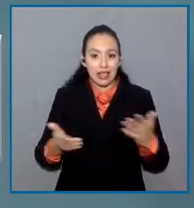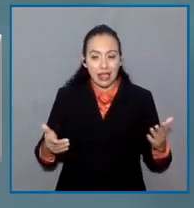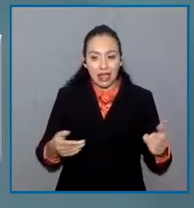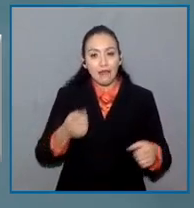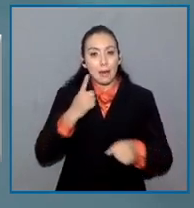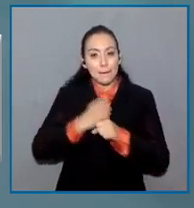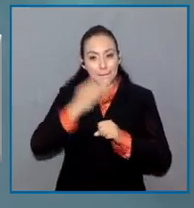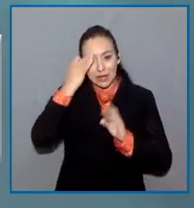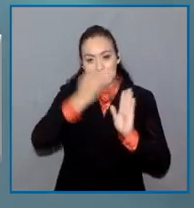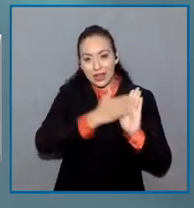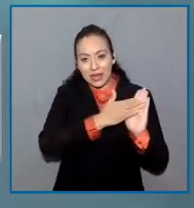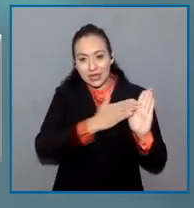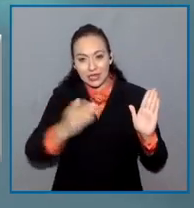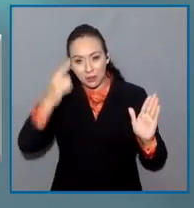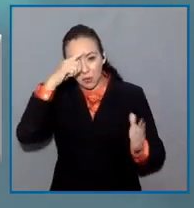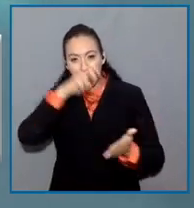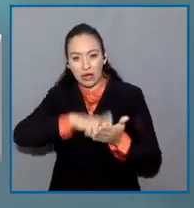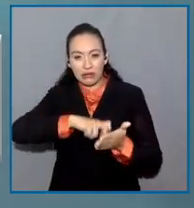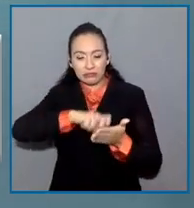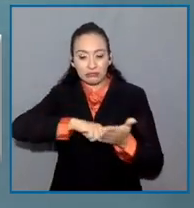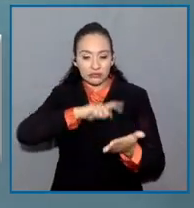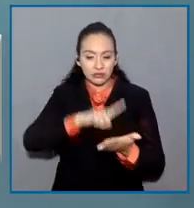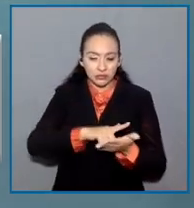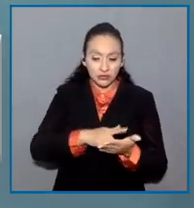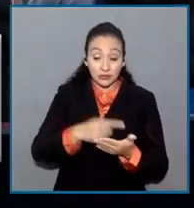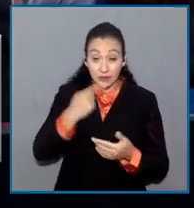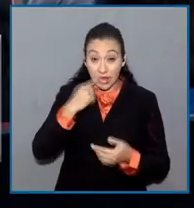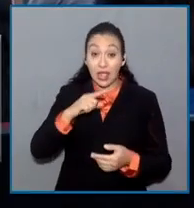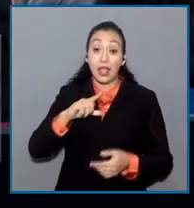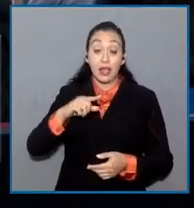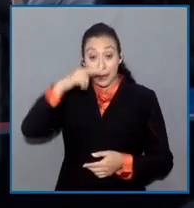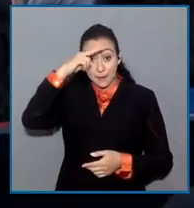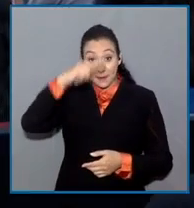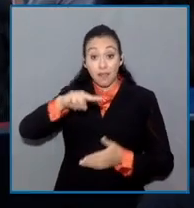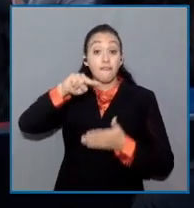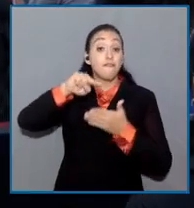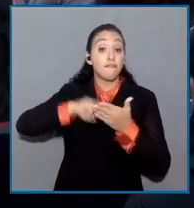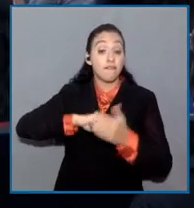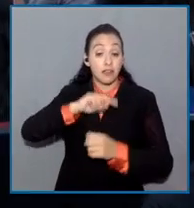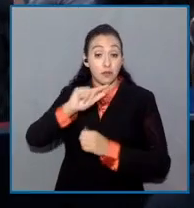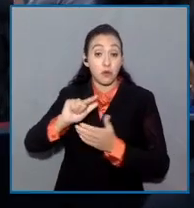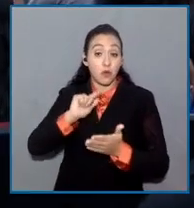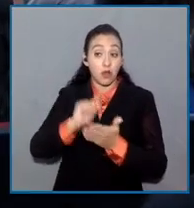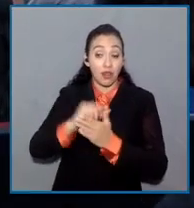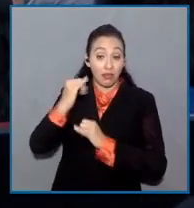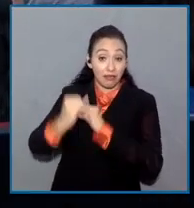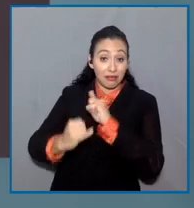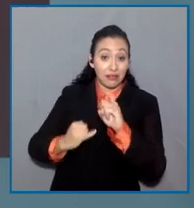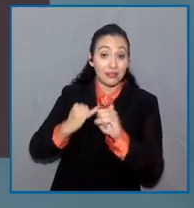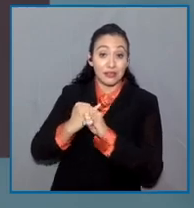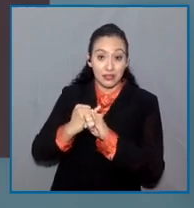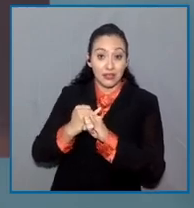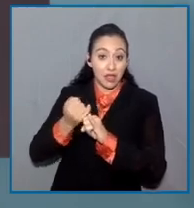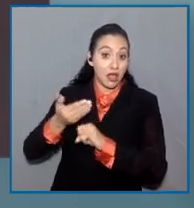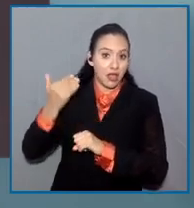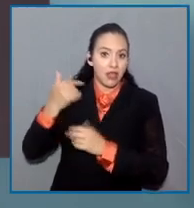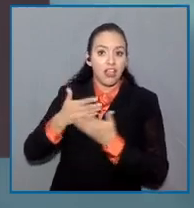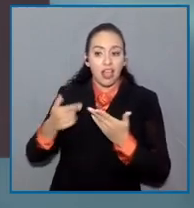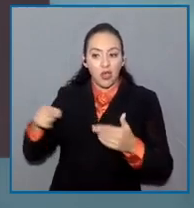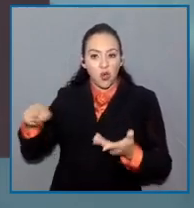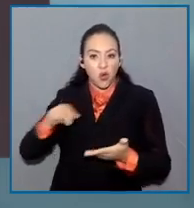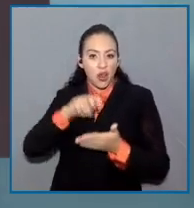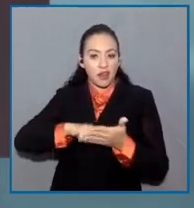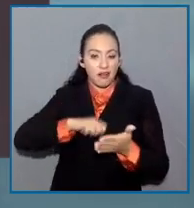y ataca a la independencia judicial. En la Facultad de Derecho de la UNAM también se refirió a la